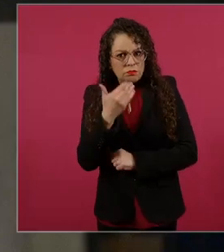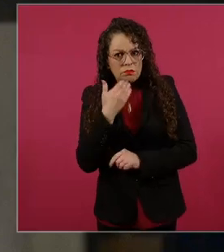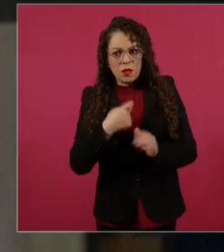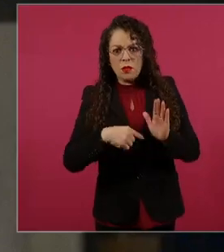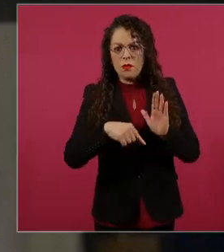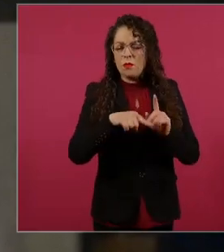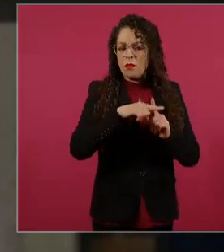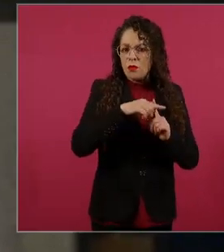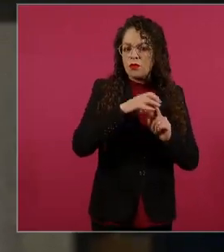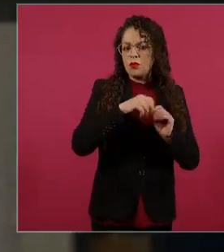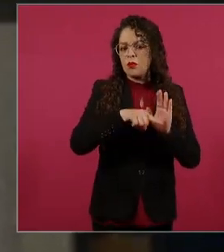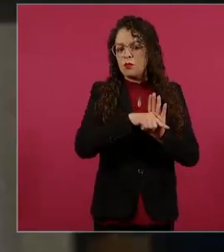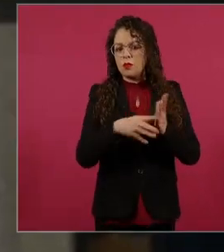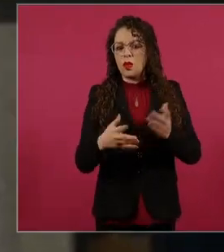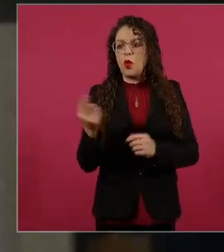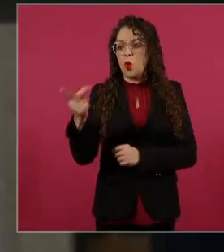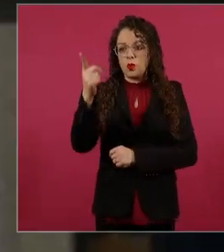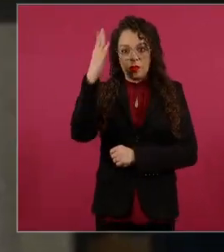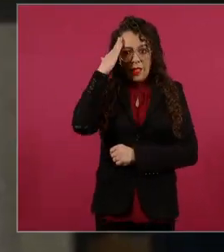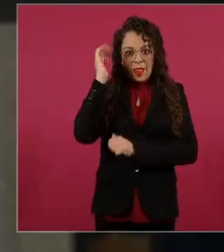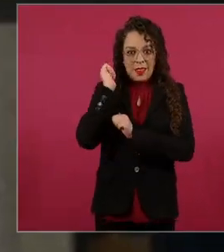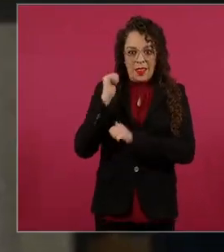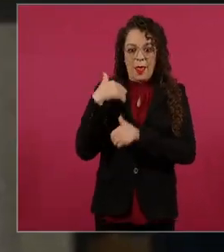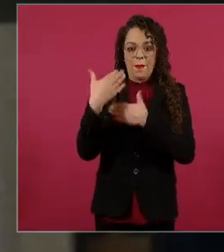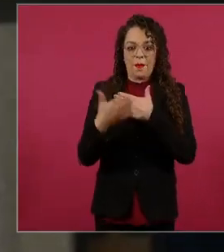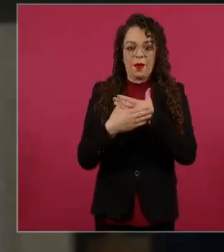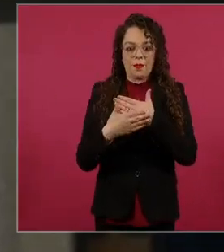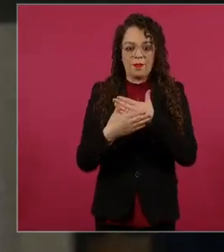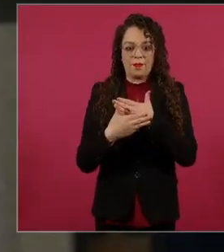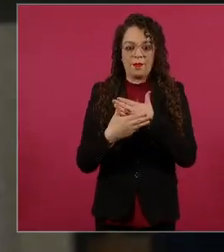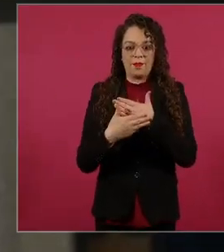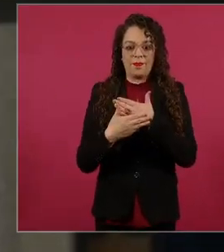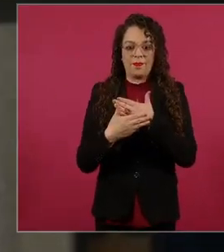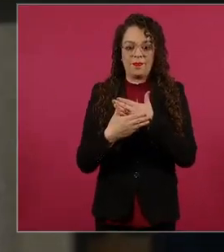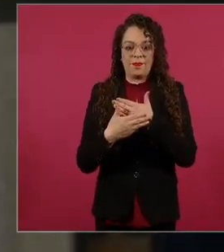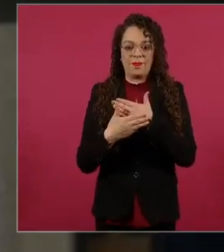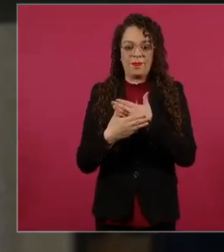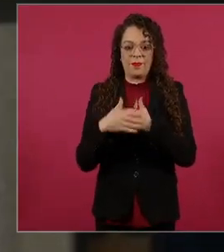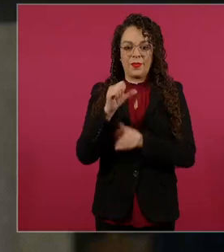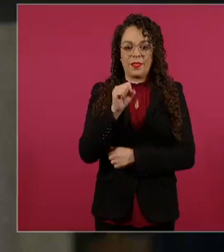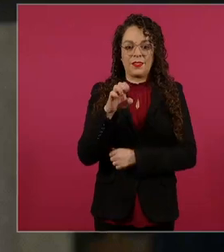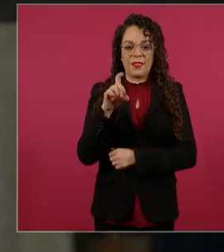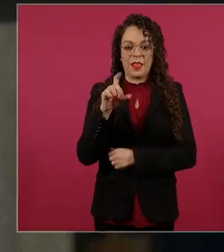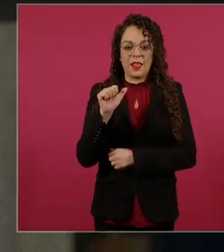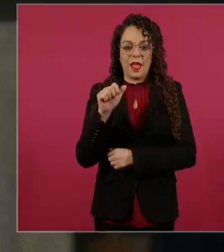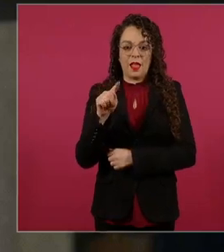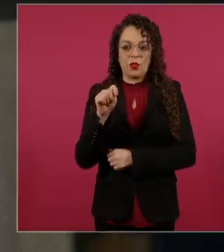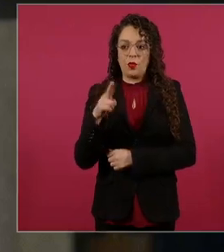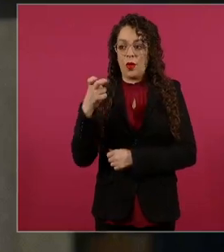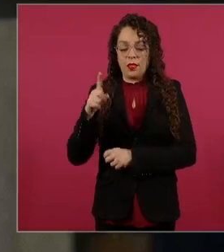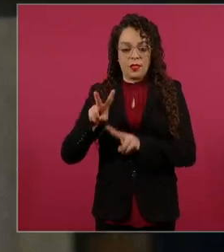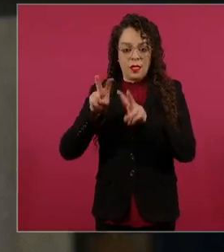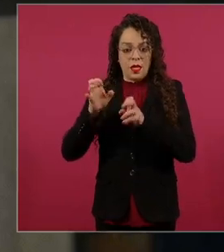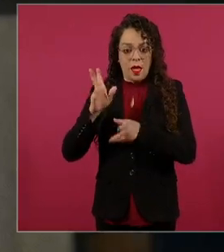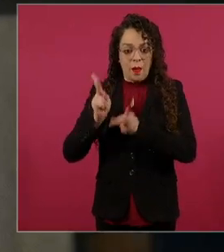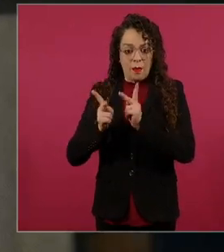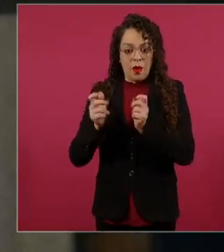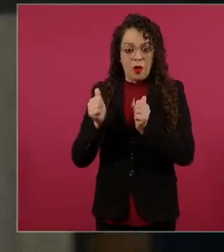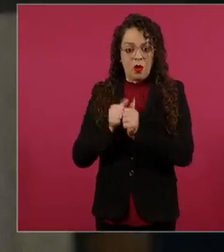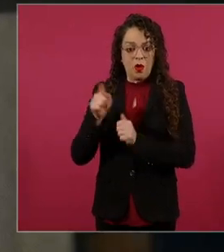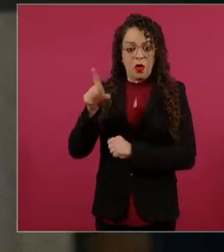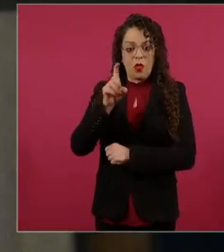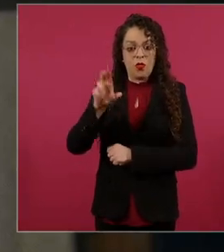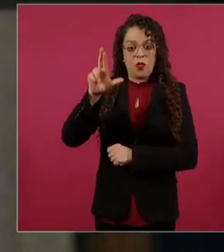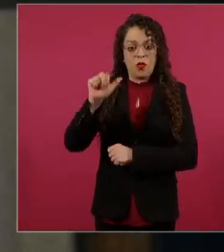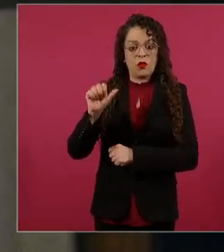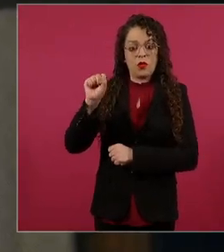próxima titular del ramo ha platicado, bueno, digo a la próxima titular de Sedatu, ha platicado del tema con la doctora Shimon Pardo, ¿qué